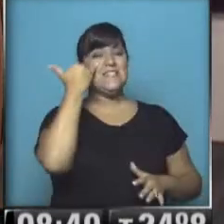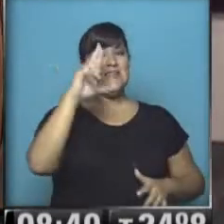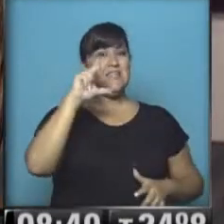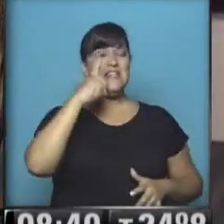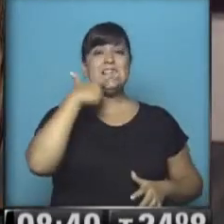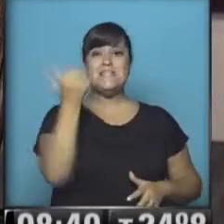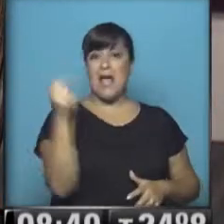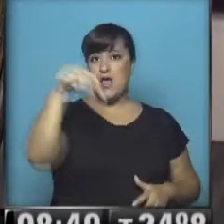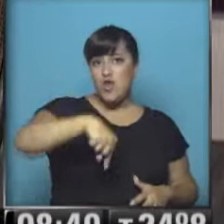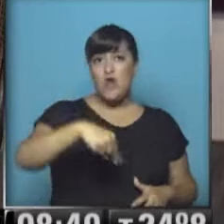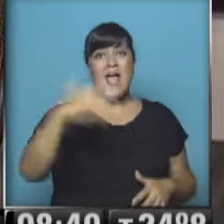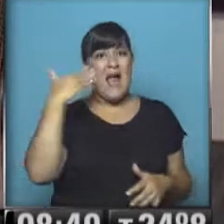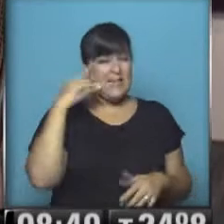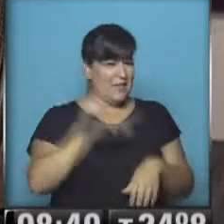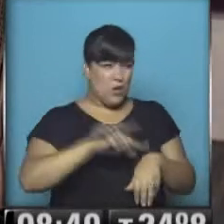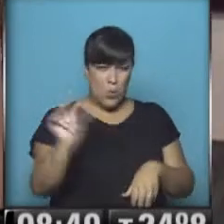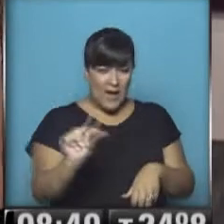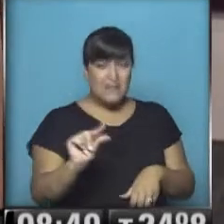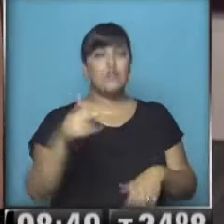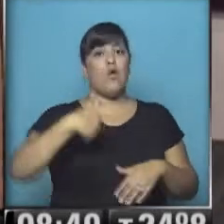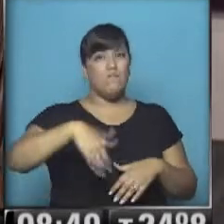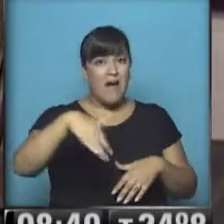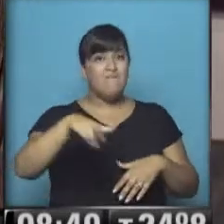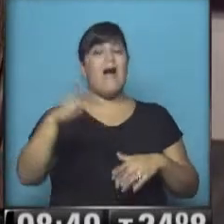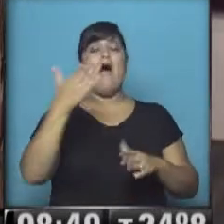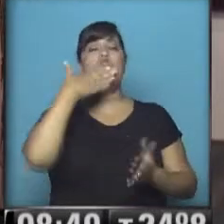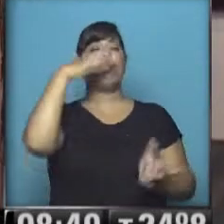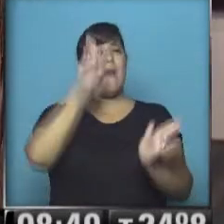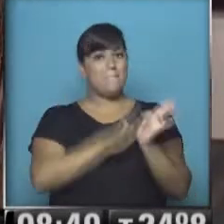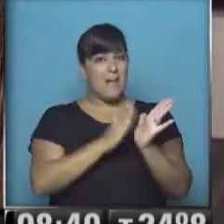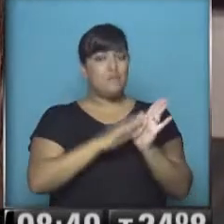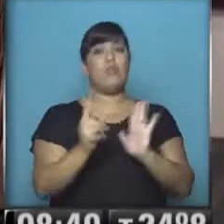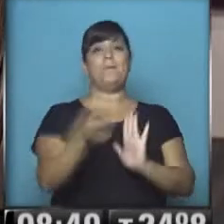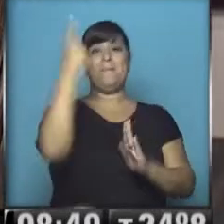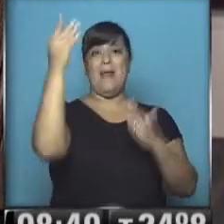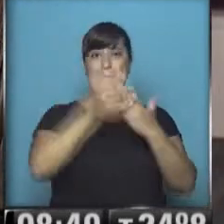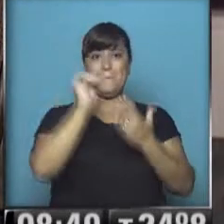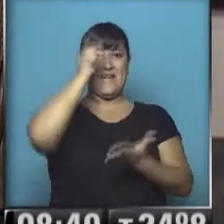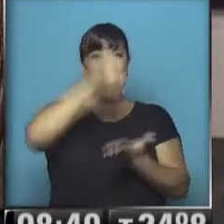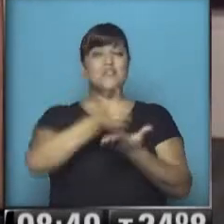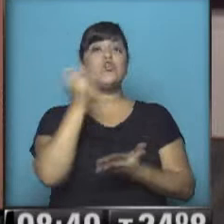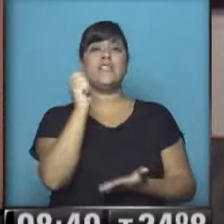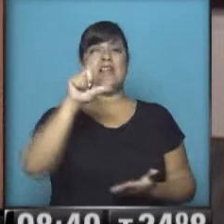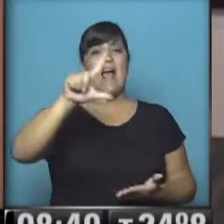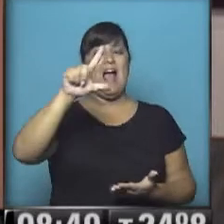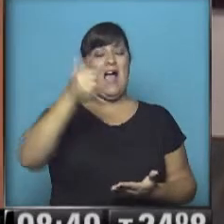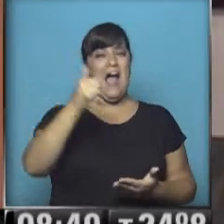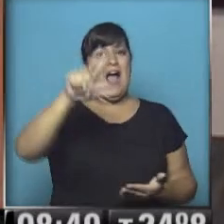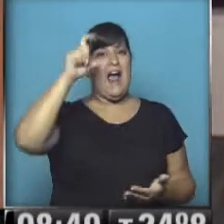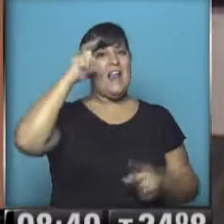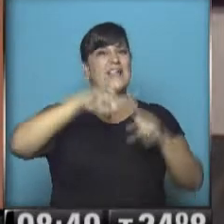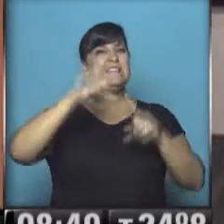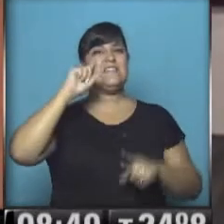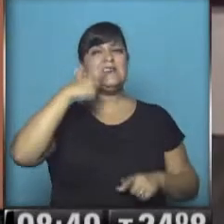esta misma tarde en breves horas se va a tomar juramento como primer ministro a quien alexis y pues vamos a recordar que